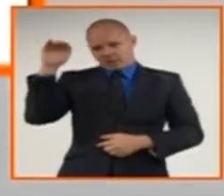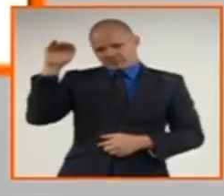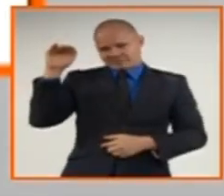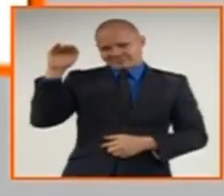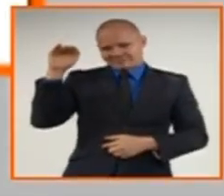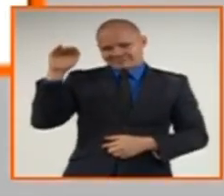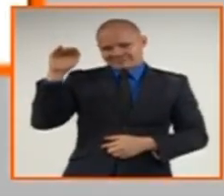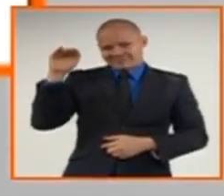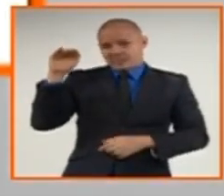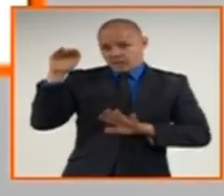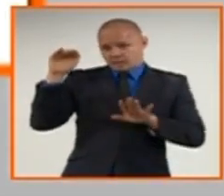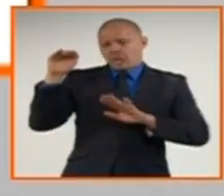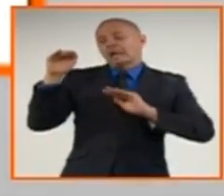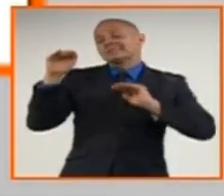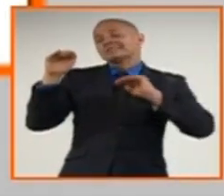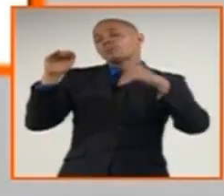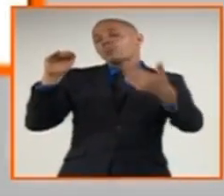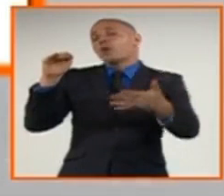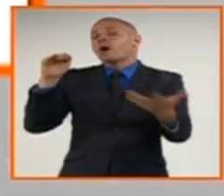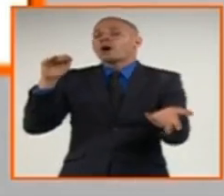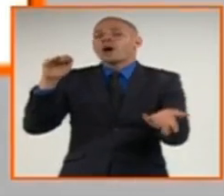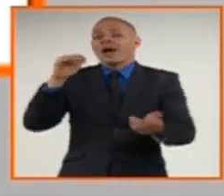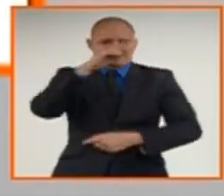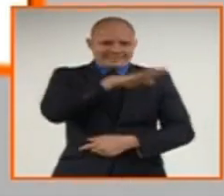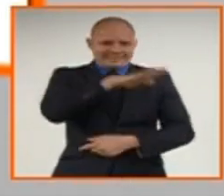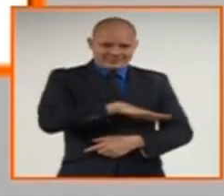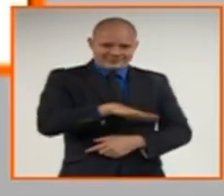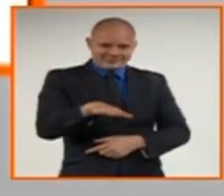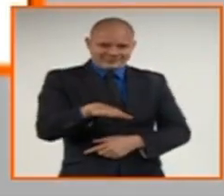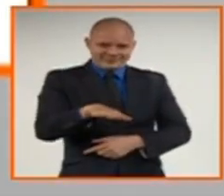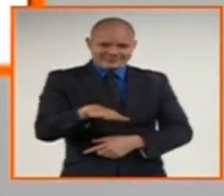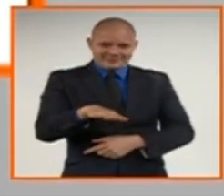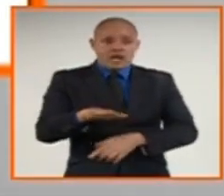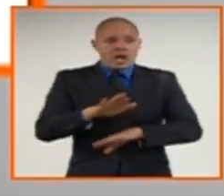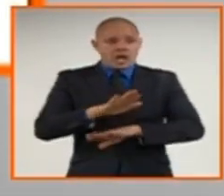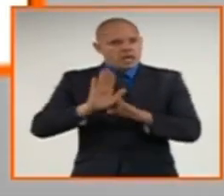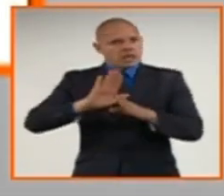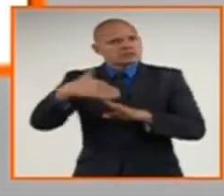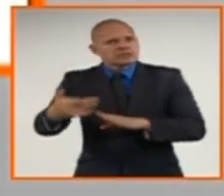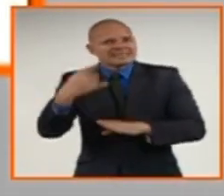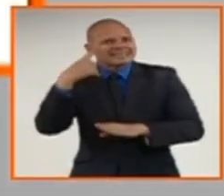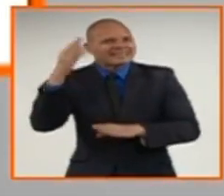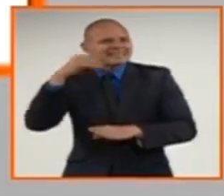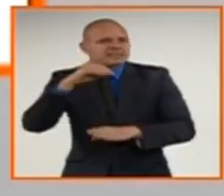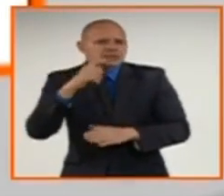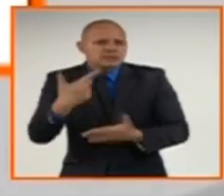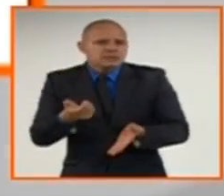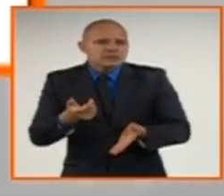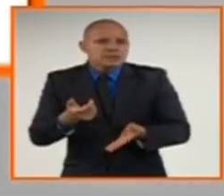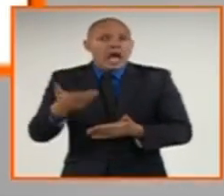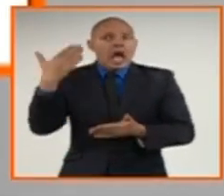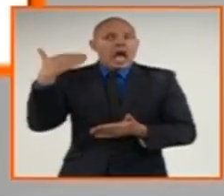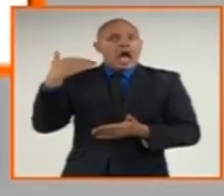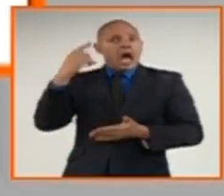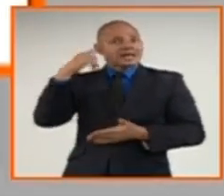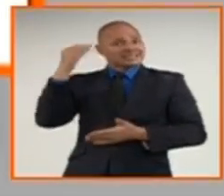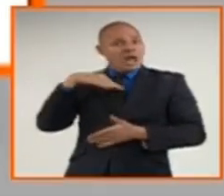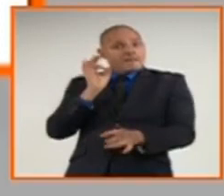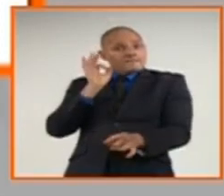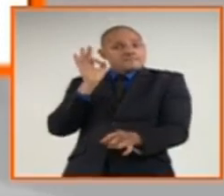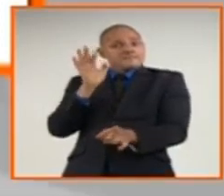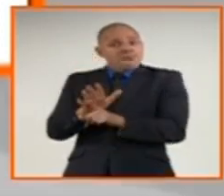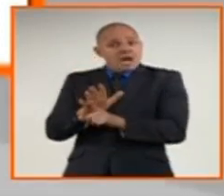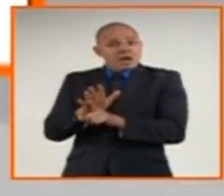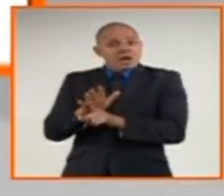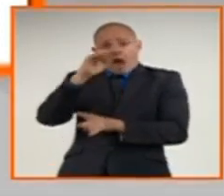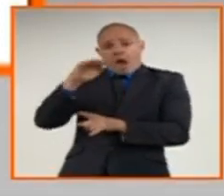vacunación pediátrica existía un nivel, digamos, de circulación del virus y demás que era diferente a cuando empezó la vacunación adulta, y